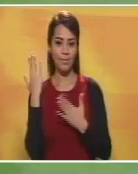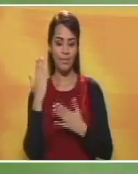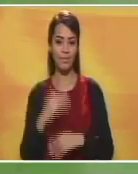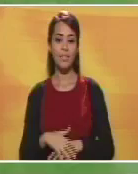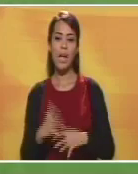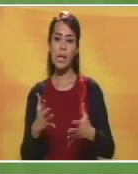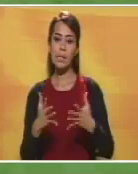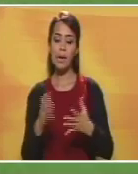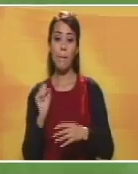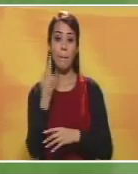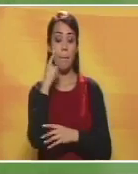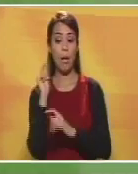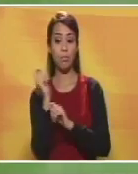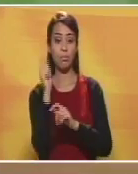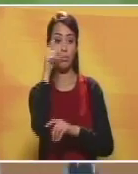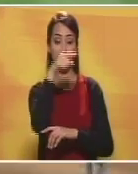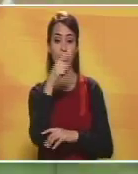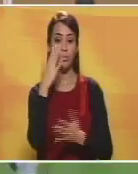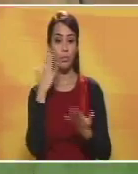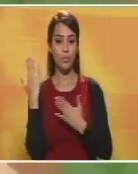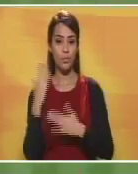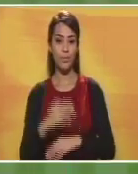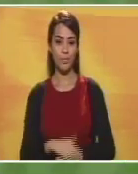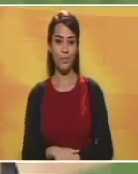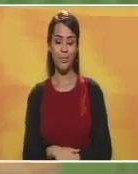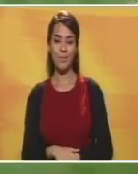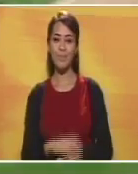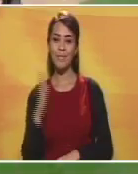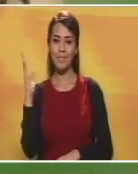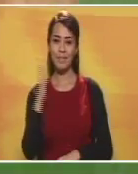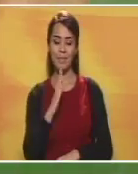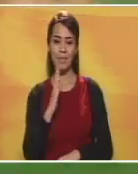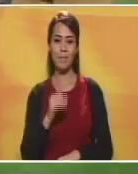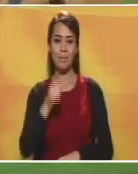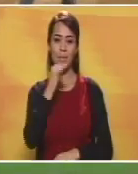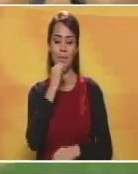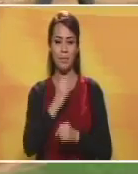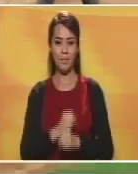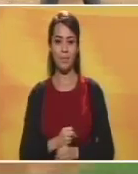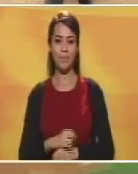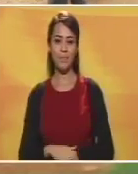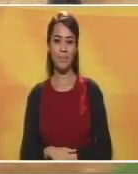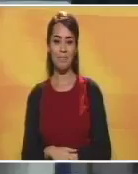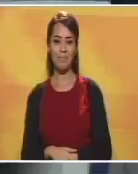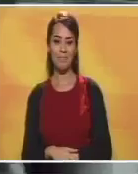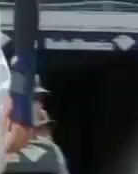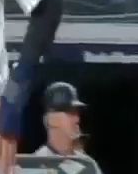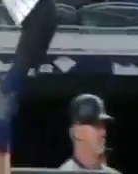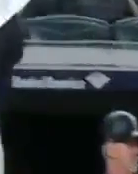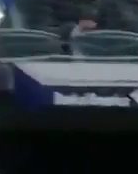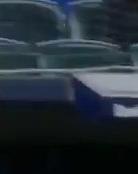su primera rayita en la Gran Carpa. Los detalles los trae Gregorio Rojas.